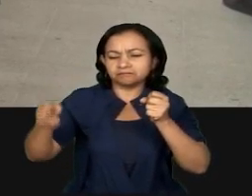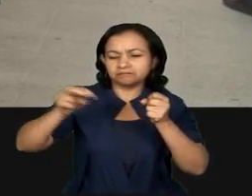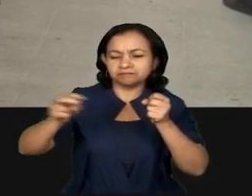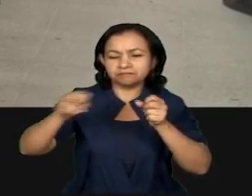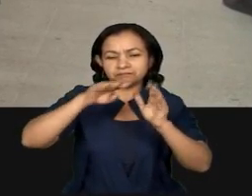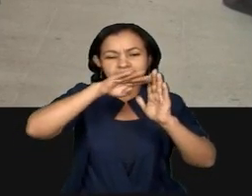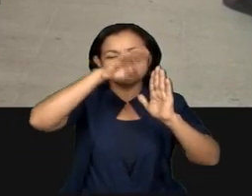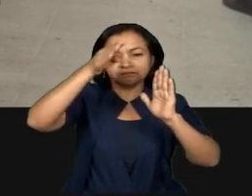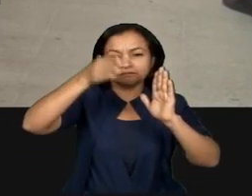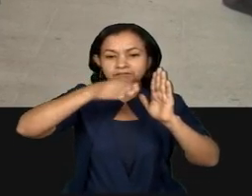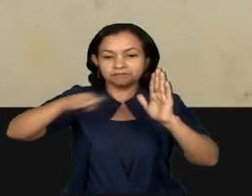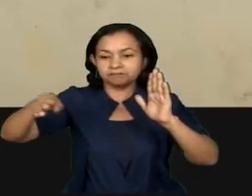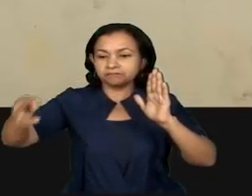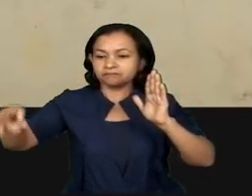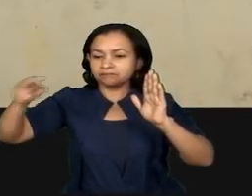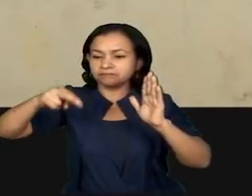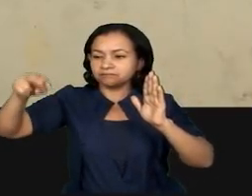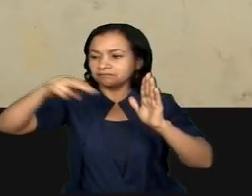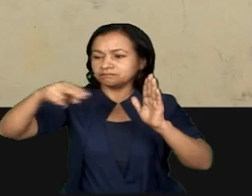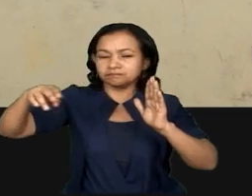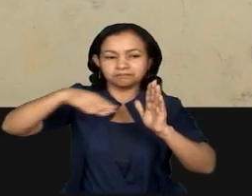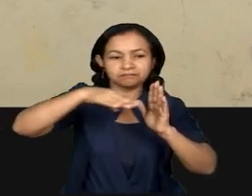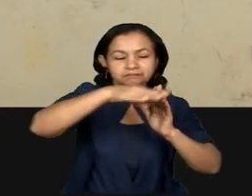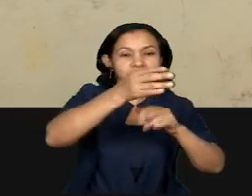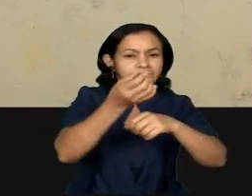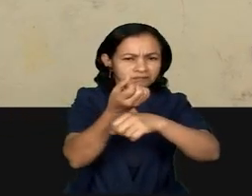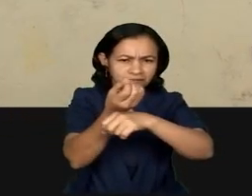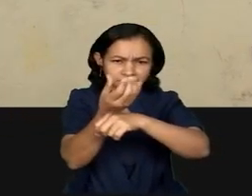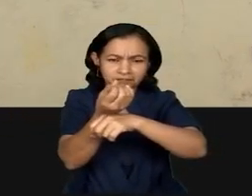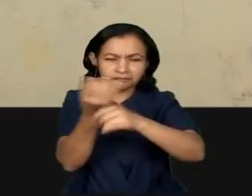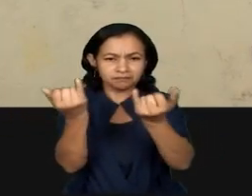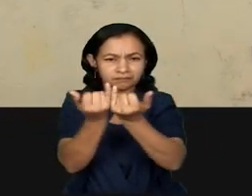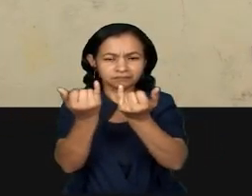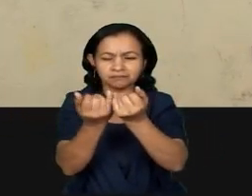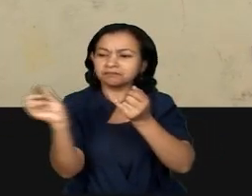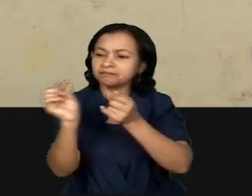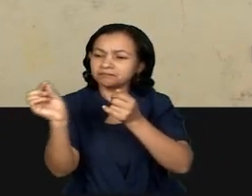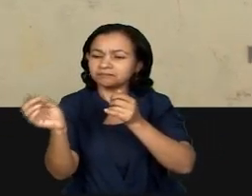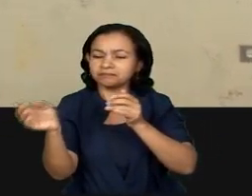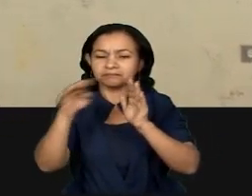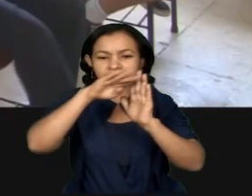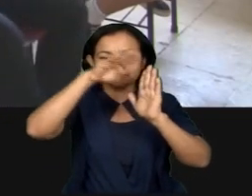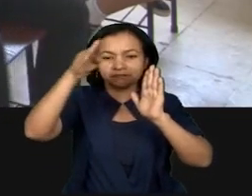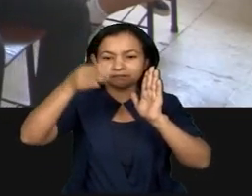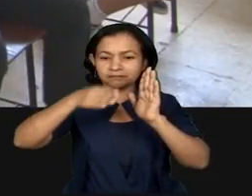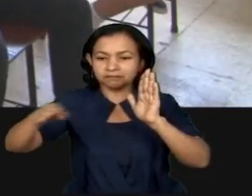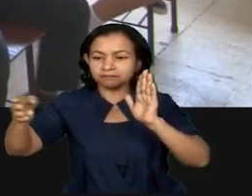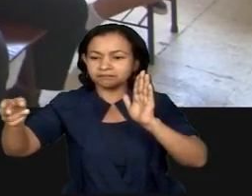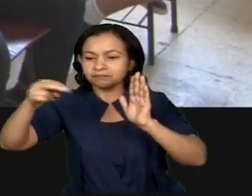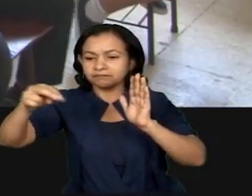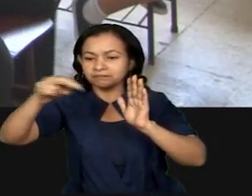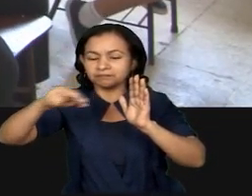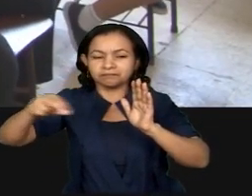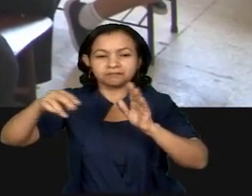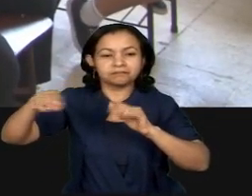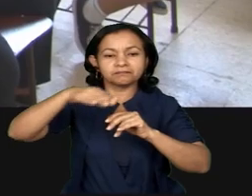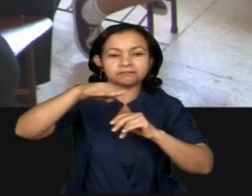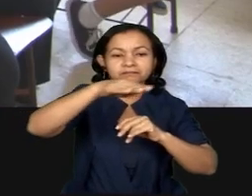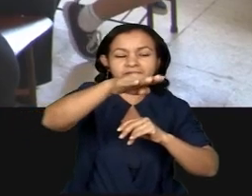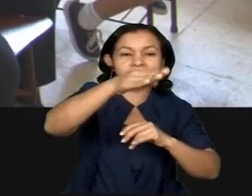los alcaldías del Poder Ciudadano que contribuyen con que los estudiantes se trasladen en los